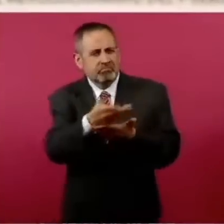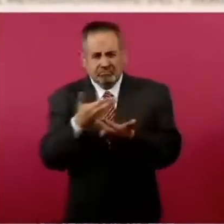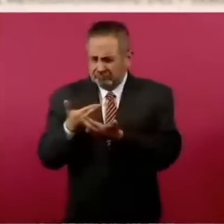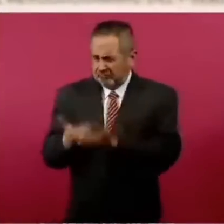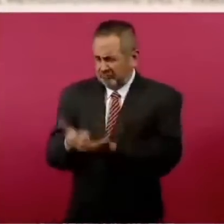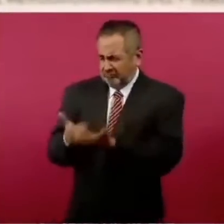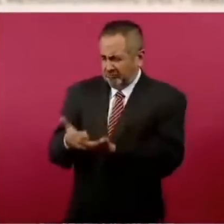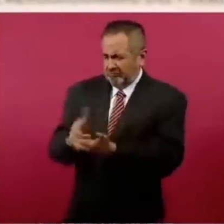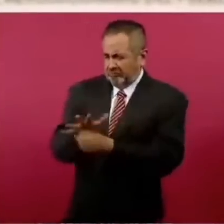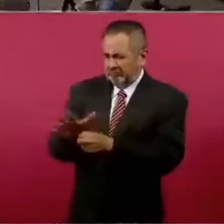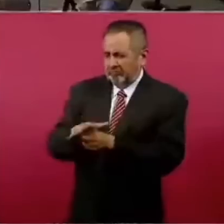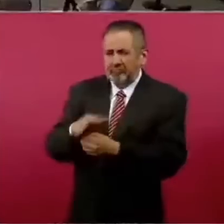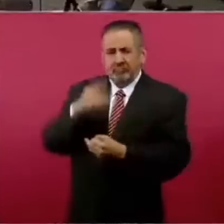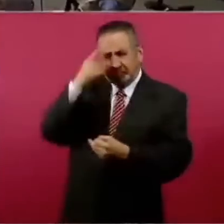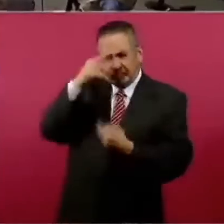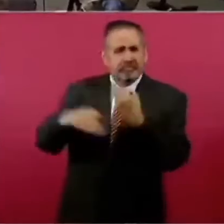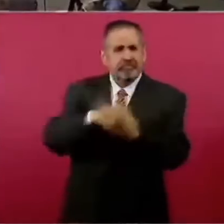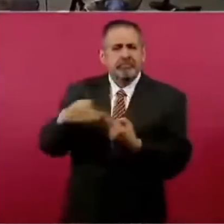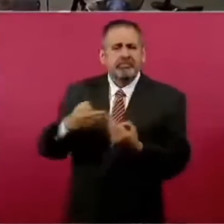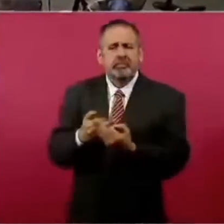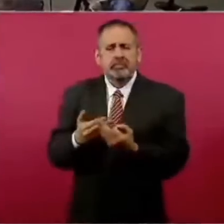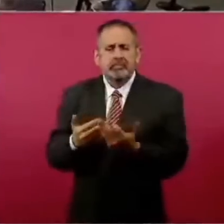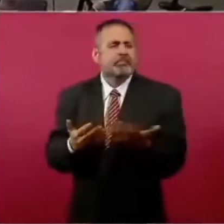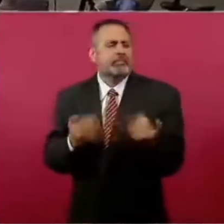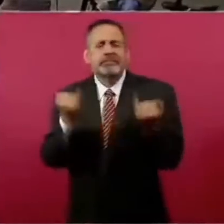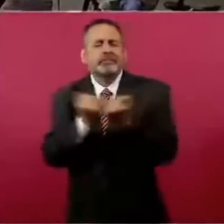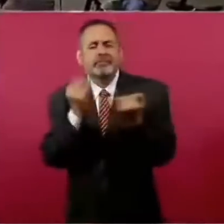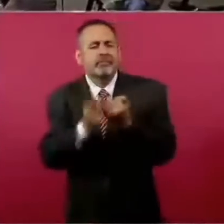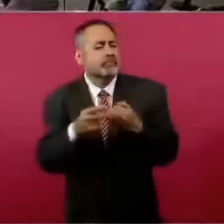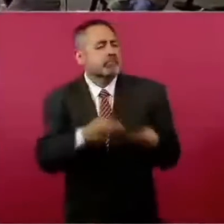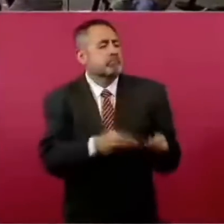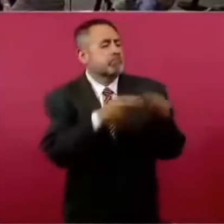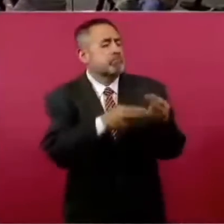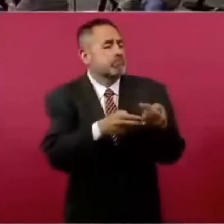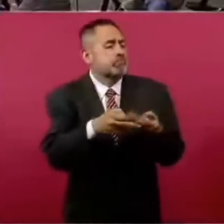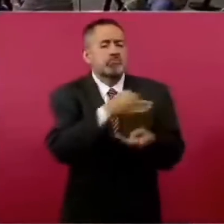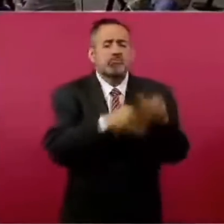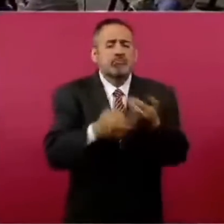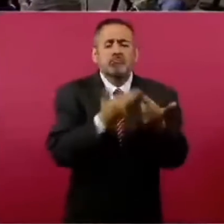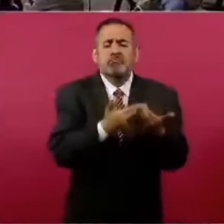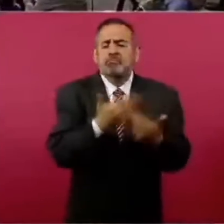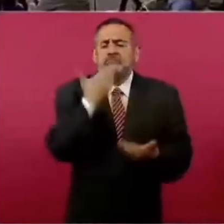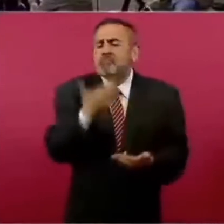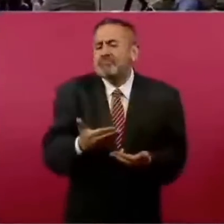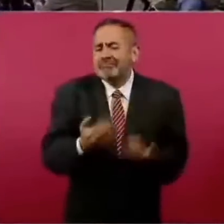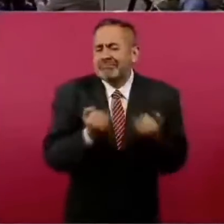Y lo digo porque no solo le va bien ahora